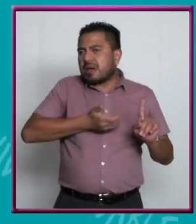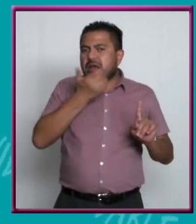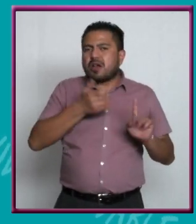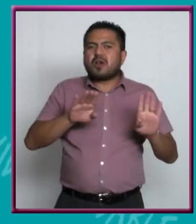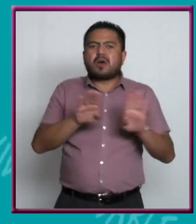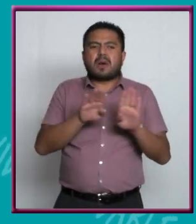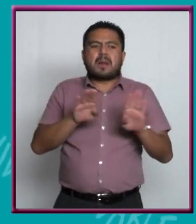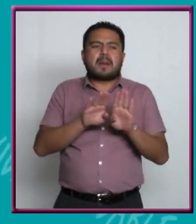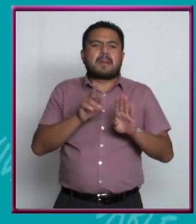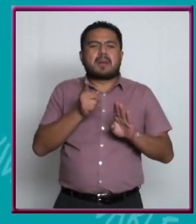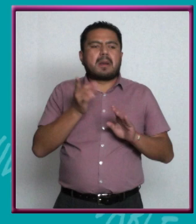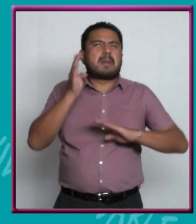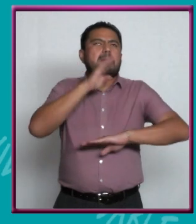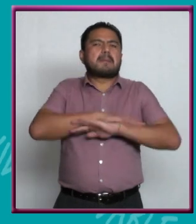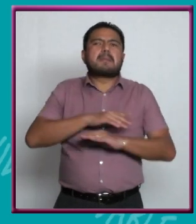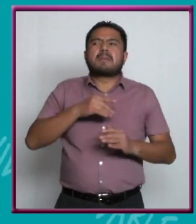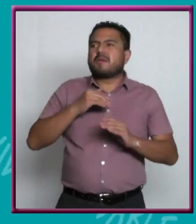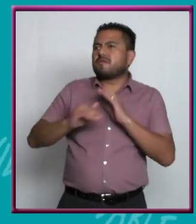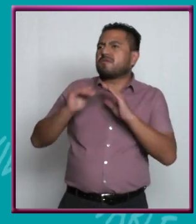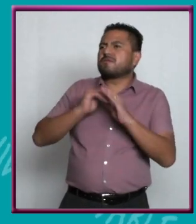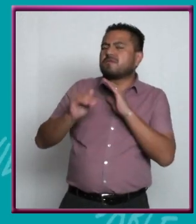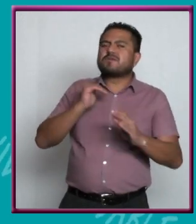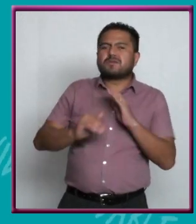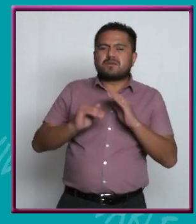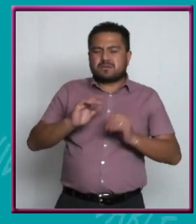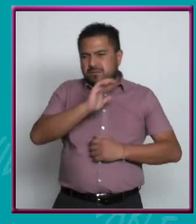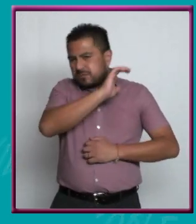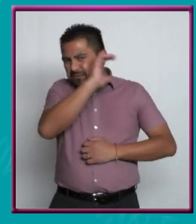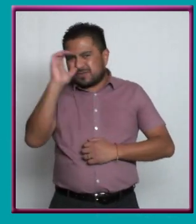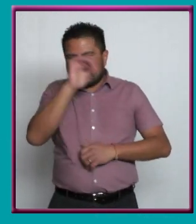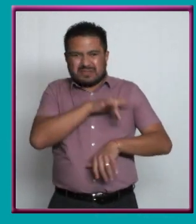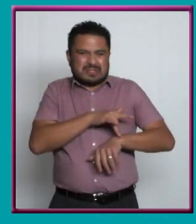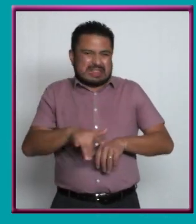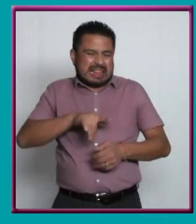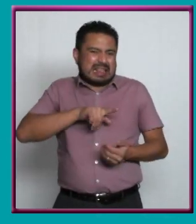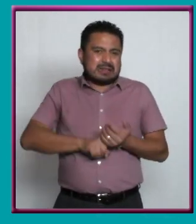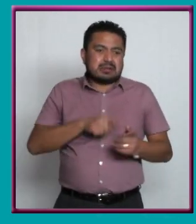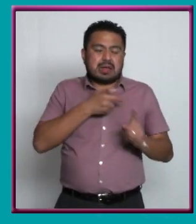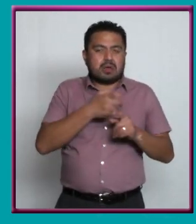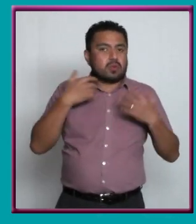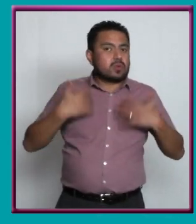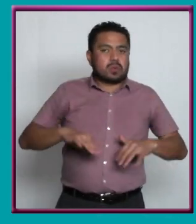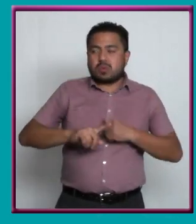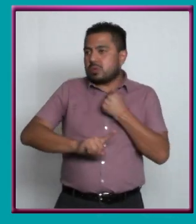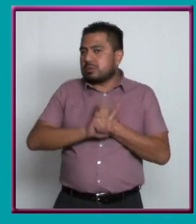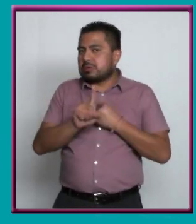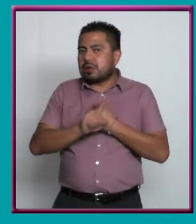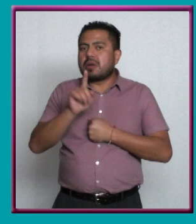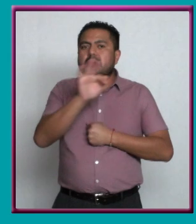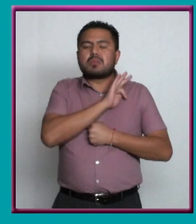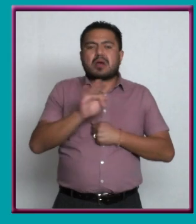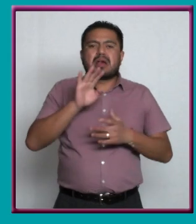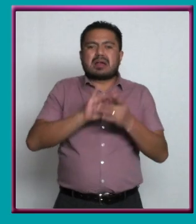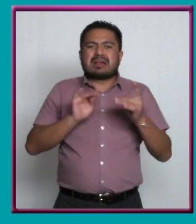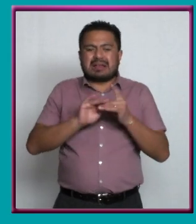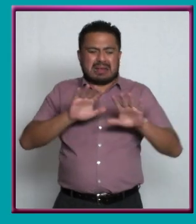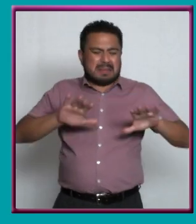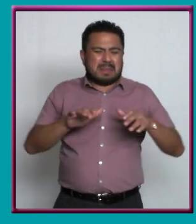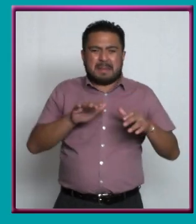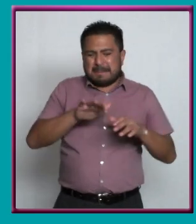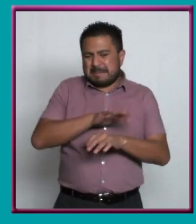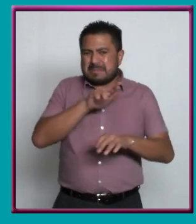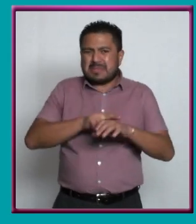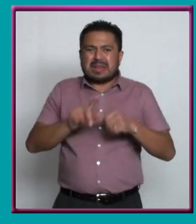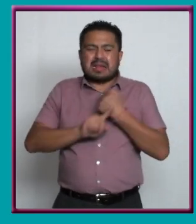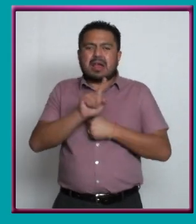conocida popularmente como pasar el pack o compartir nudes. Se considera una práctica de alto riesgo que puede